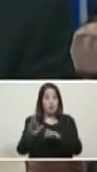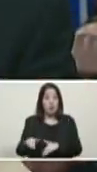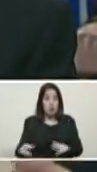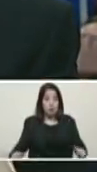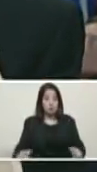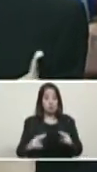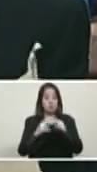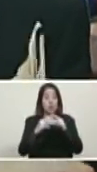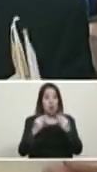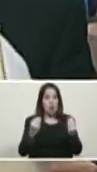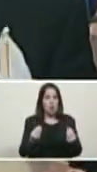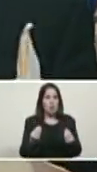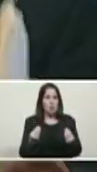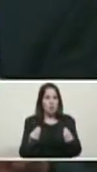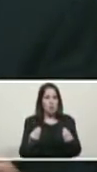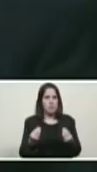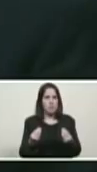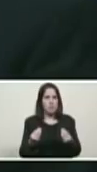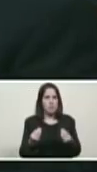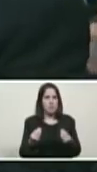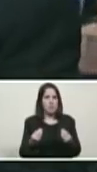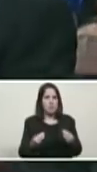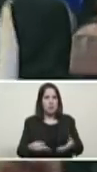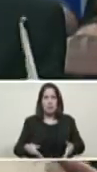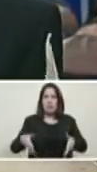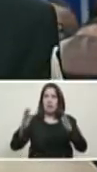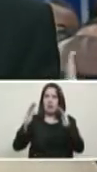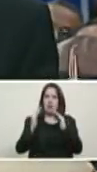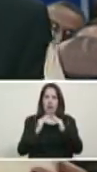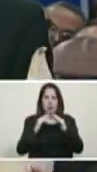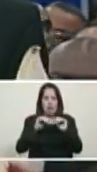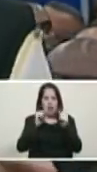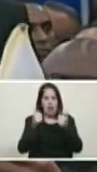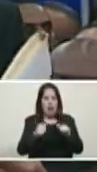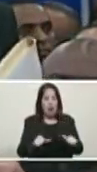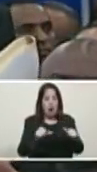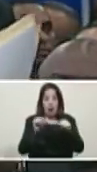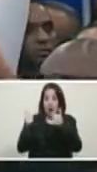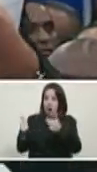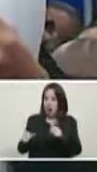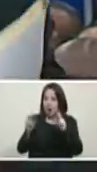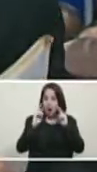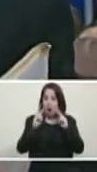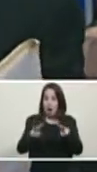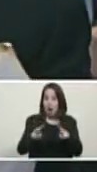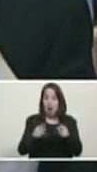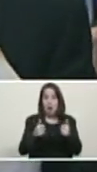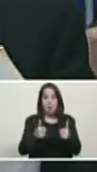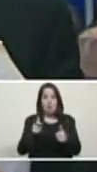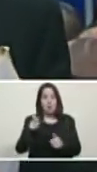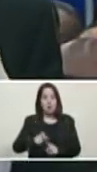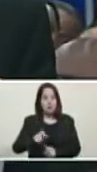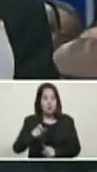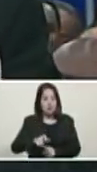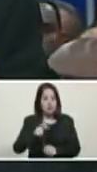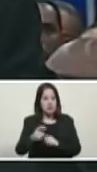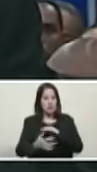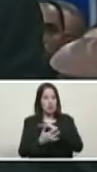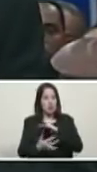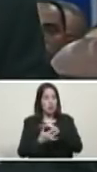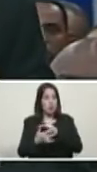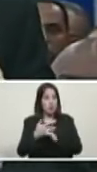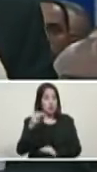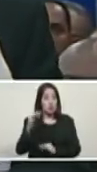en el terreno con estas edificaciones obras de arte desplegadas el territorio tengan las herramientas necesarias del punto de vista técnico y jurídico